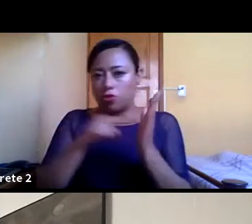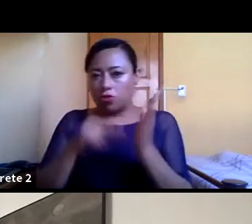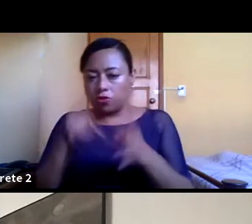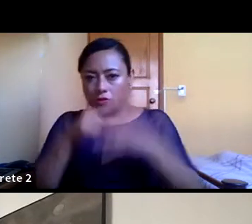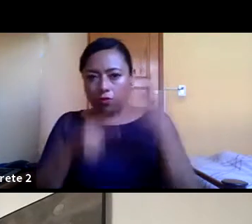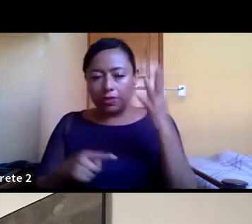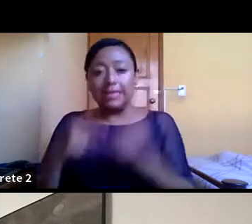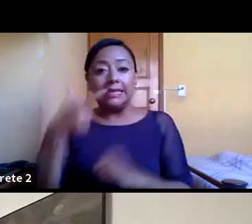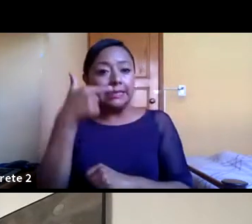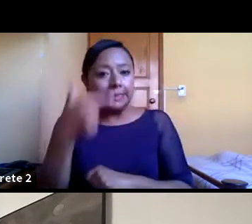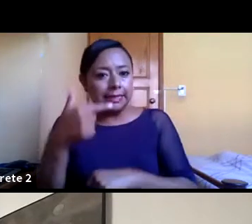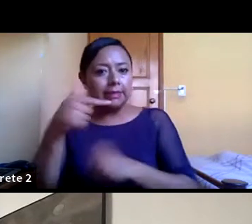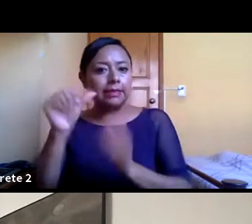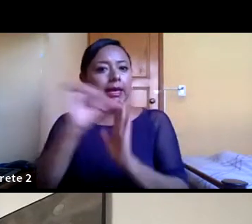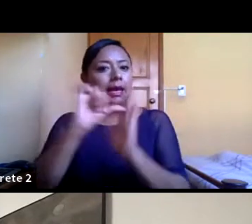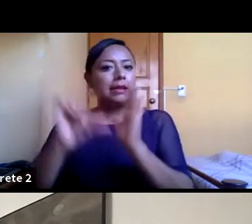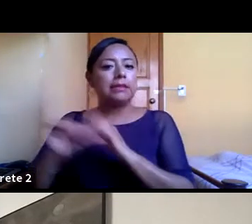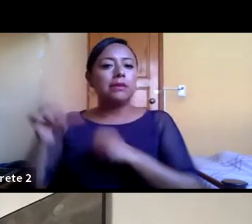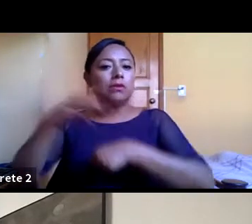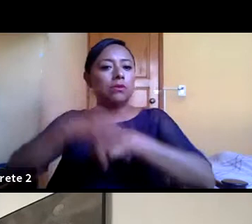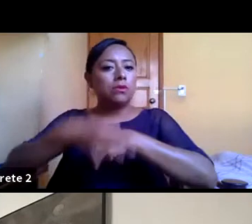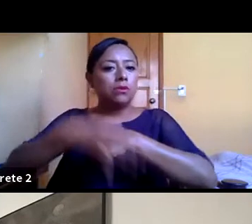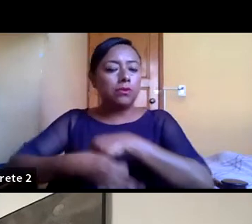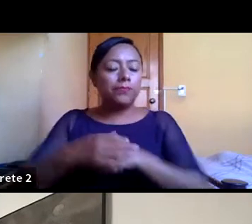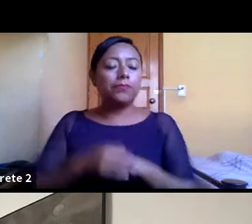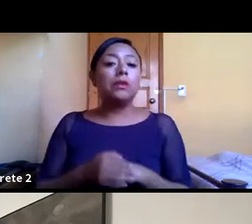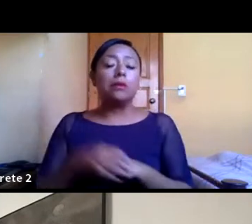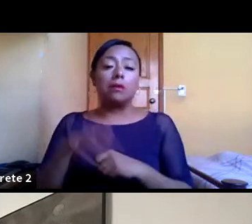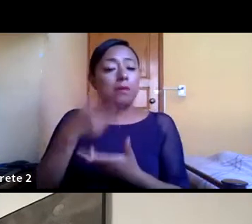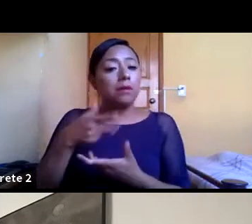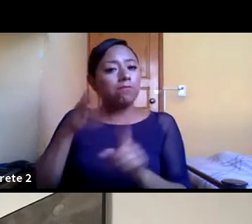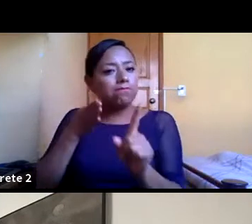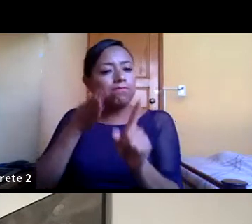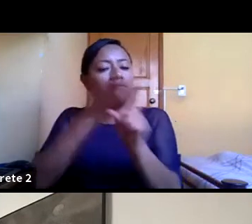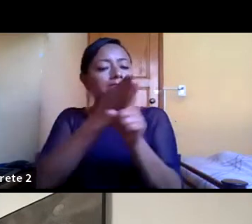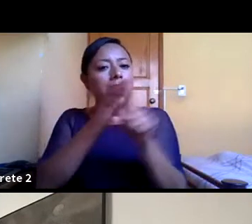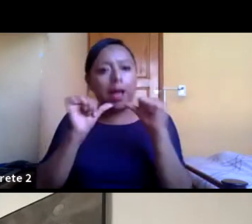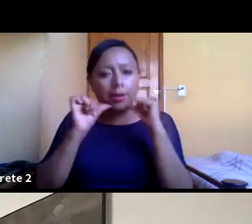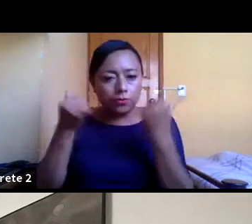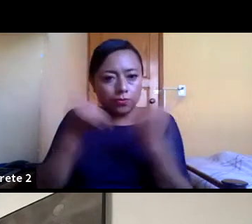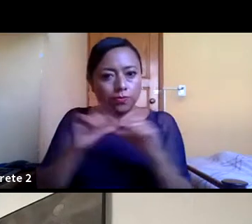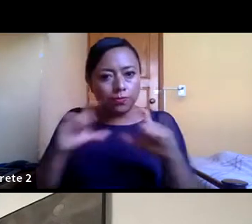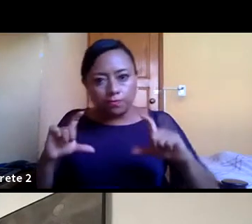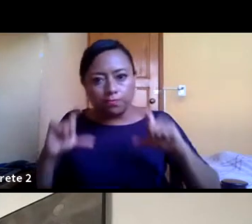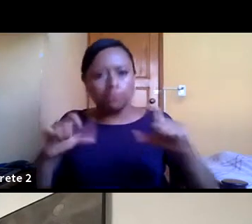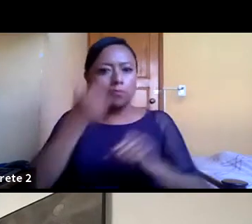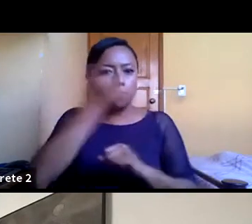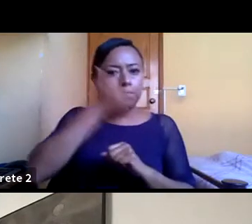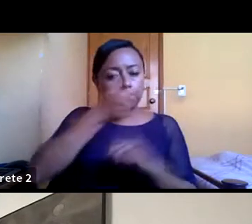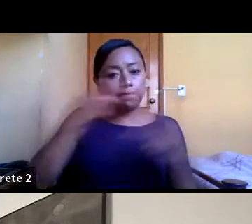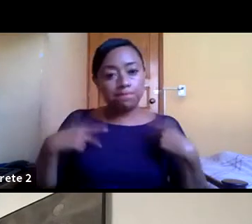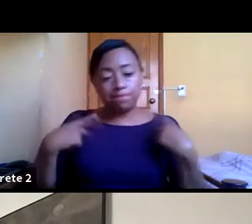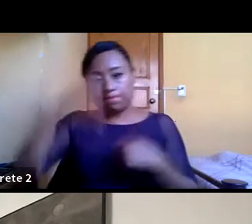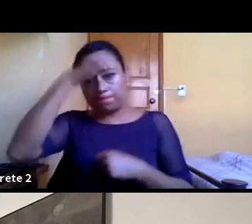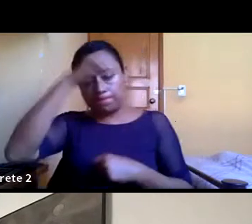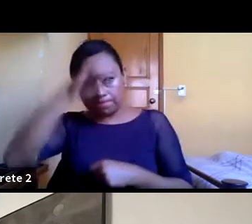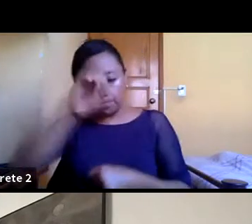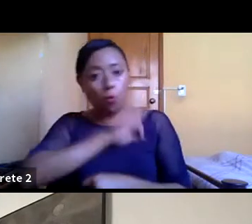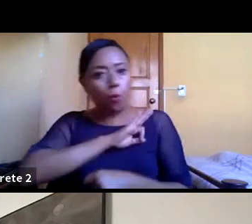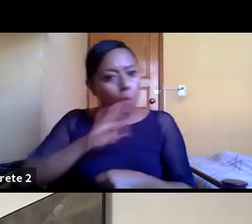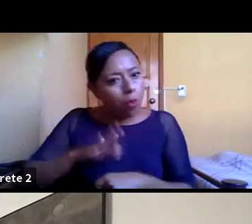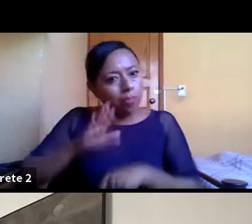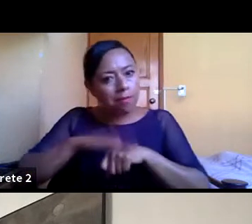transitorios, se busca que tanto la sociedad civil, la academia y distintos expertos en la materia puedan enriquecer para tener el mejor